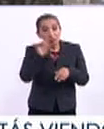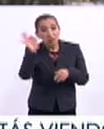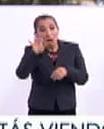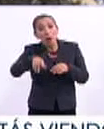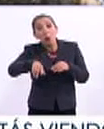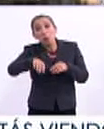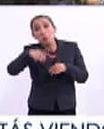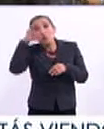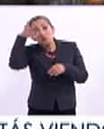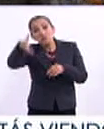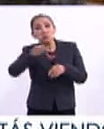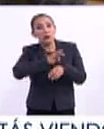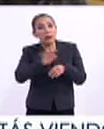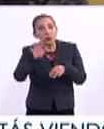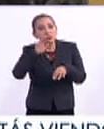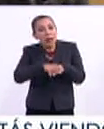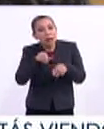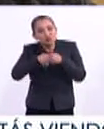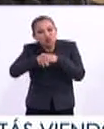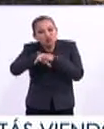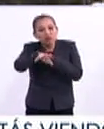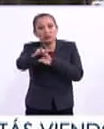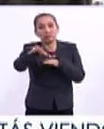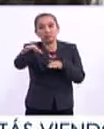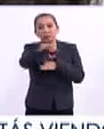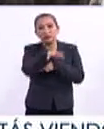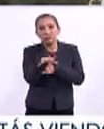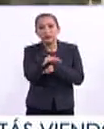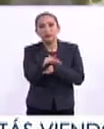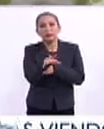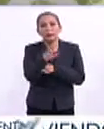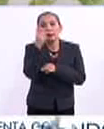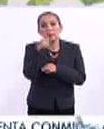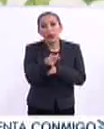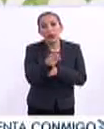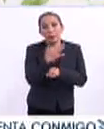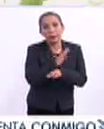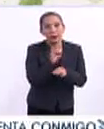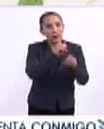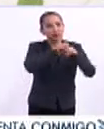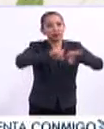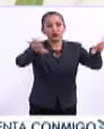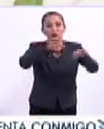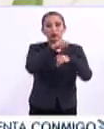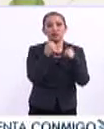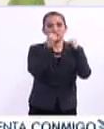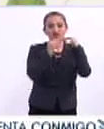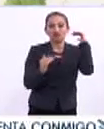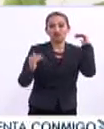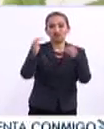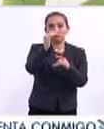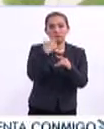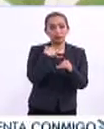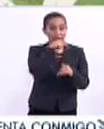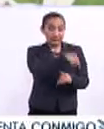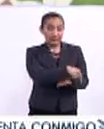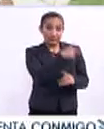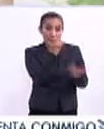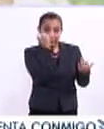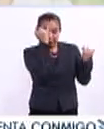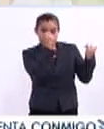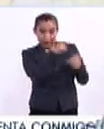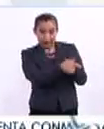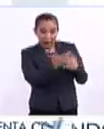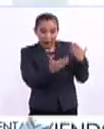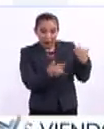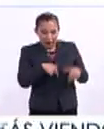podamos empezar a fondear esto para que pues pueda llegar a todo su potencial, ¿no? Creo que es un nicho que